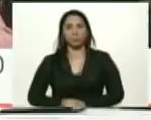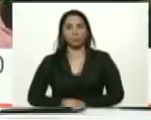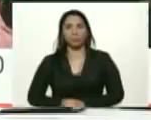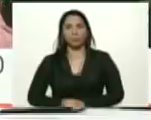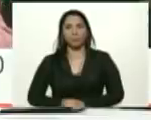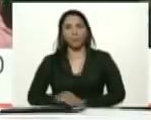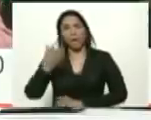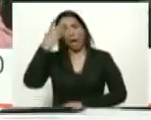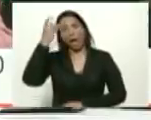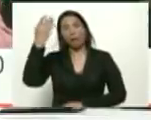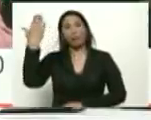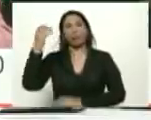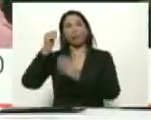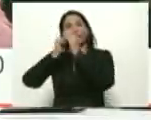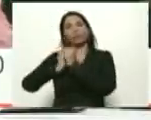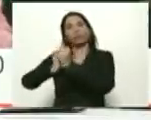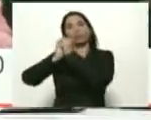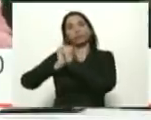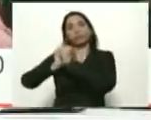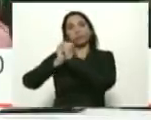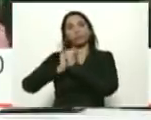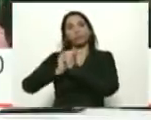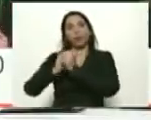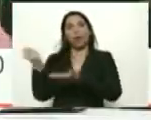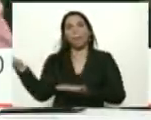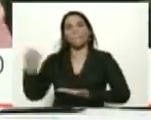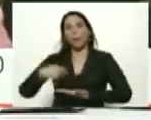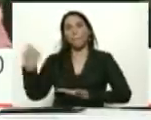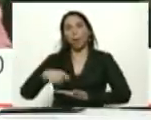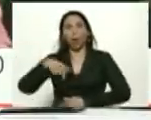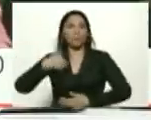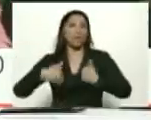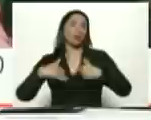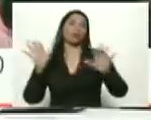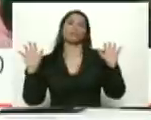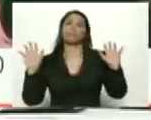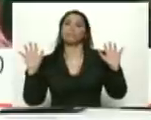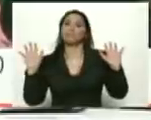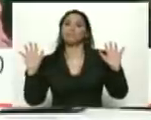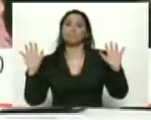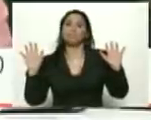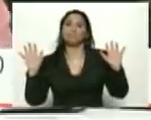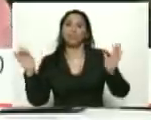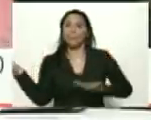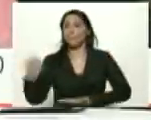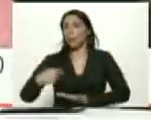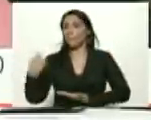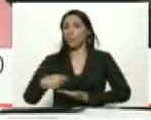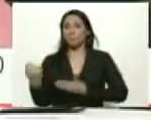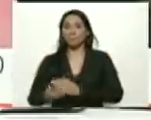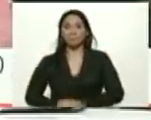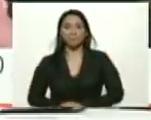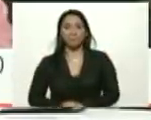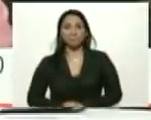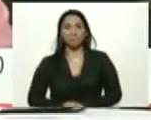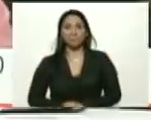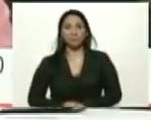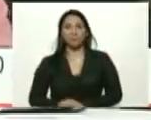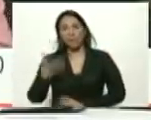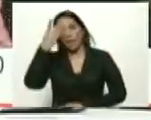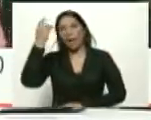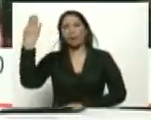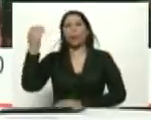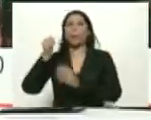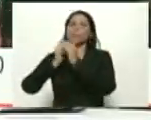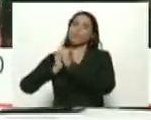Ah, Dios rogando y con el mazo dando. Hoy es miércoles, pues. Y con el mazo dando. Ah, Dios